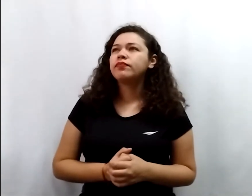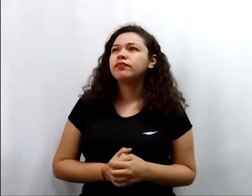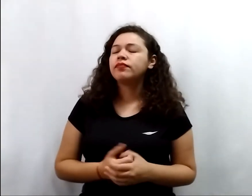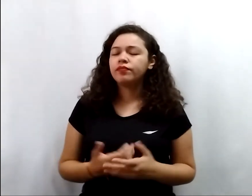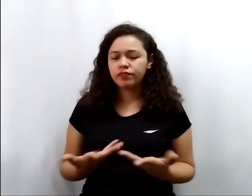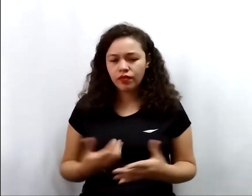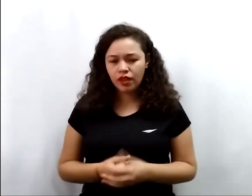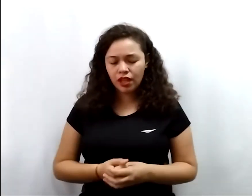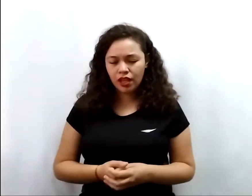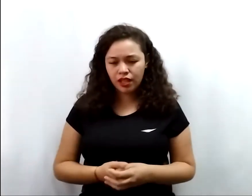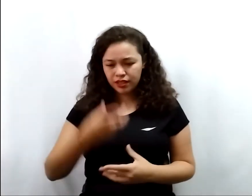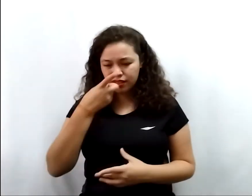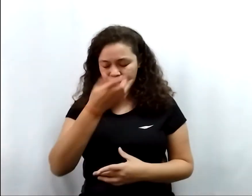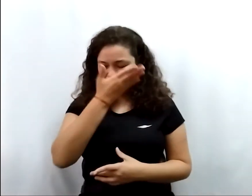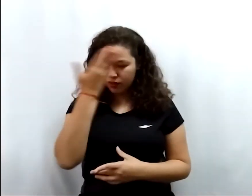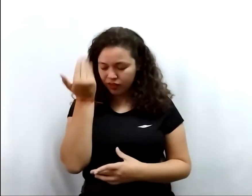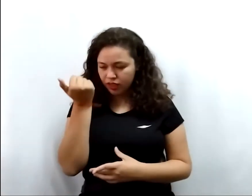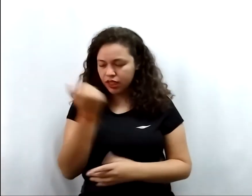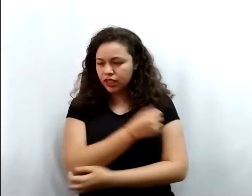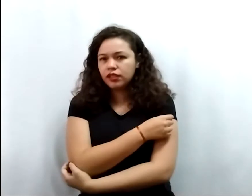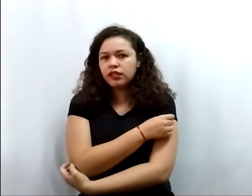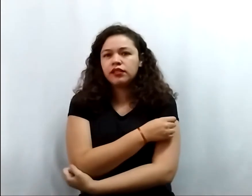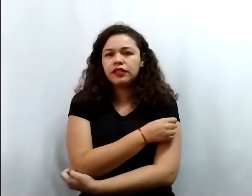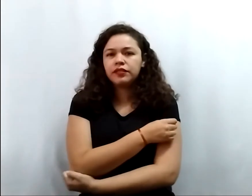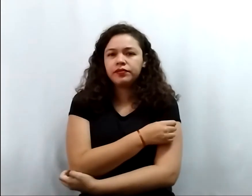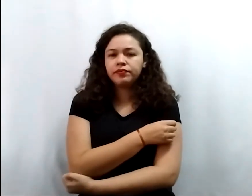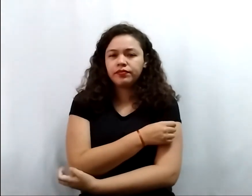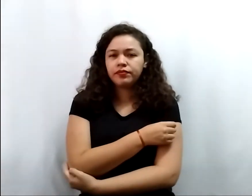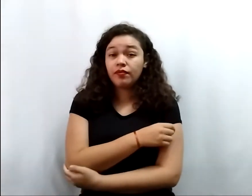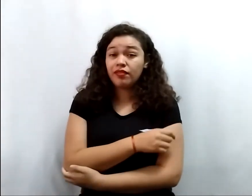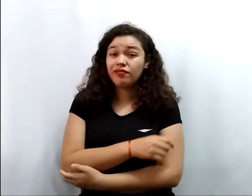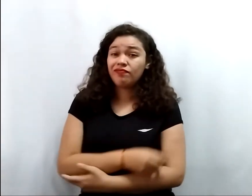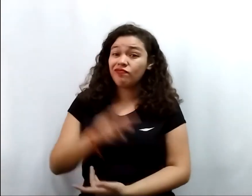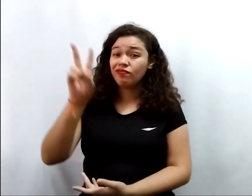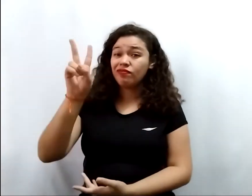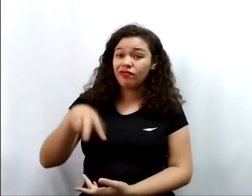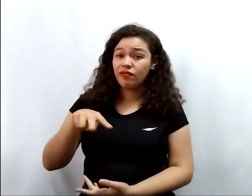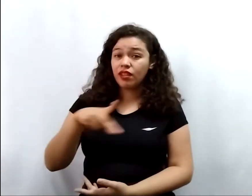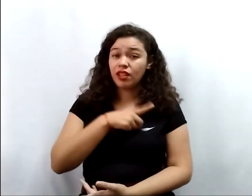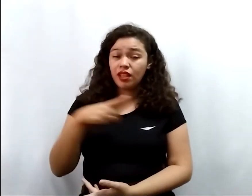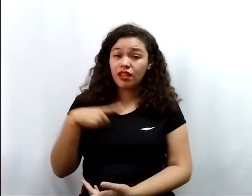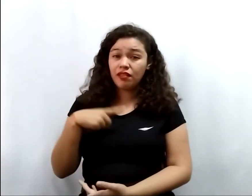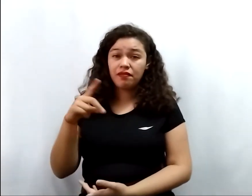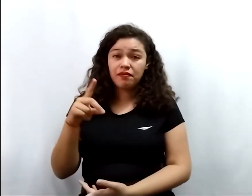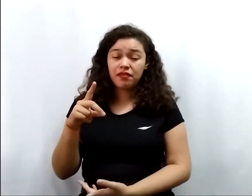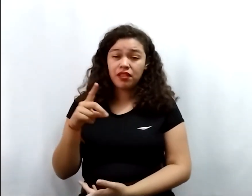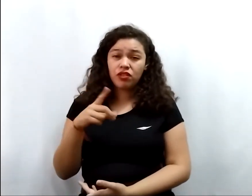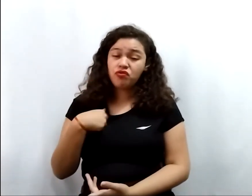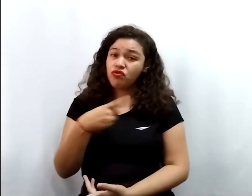no sé cómo decirlo. O sea, es la realidad, o sea, es el deber ser, es como debería de ser,